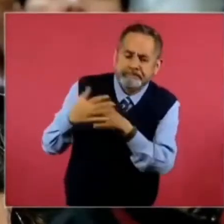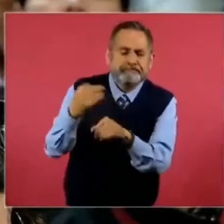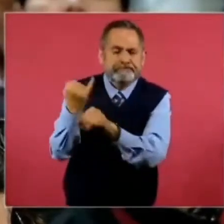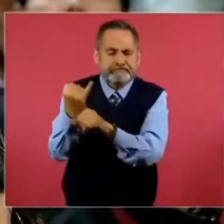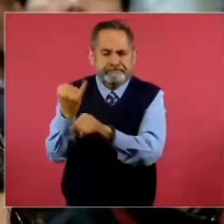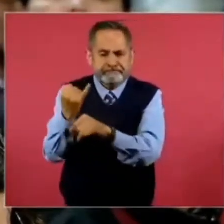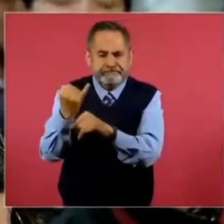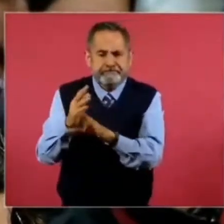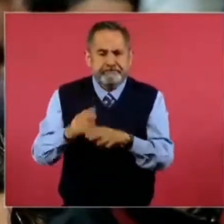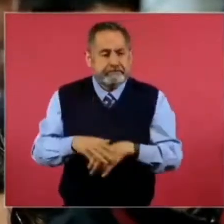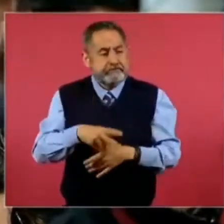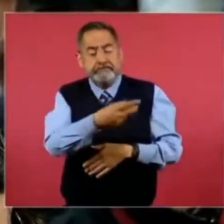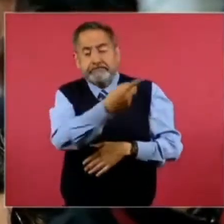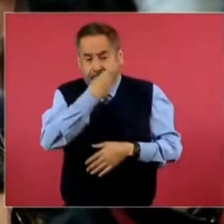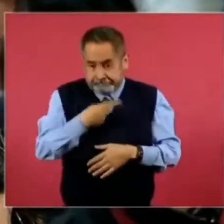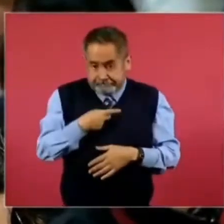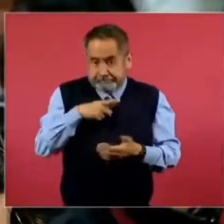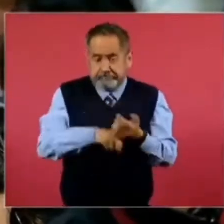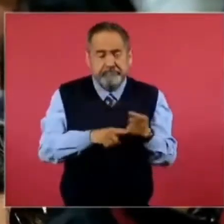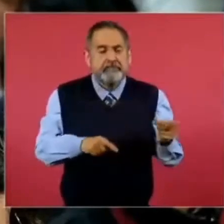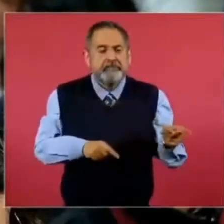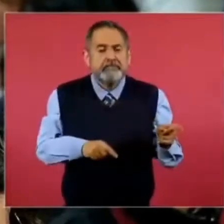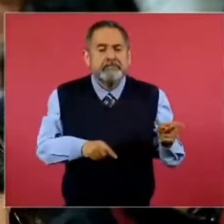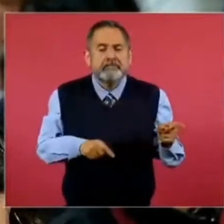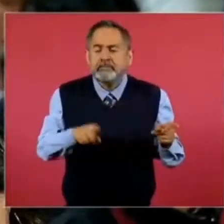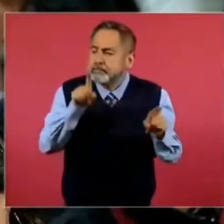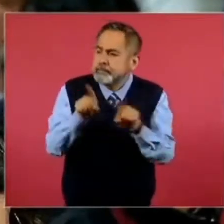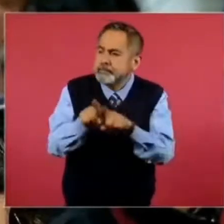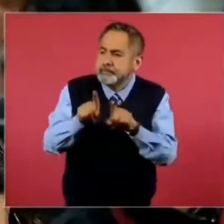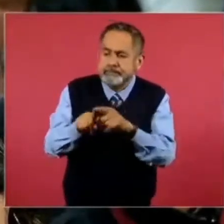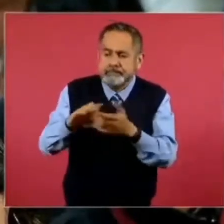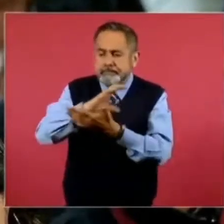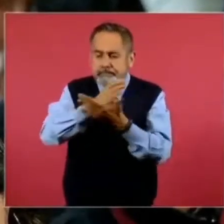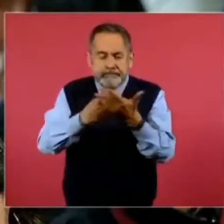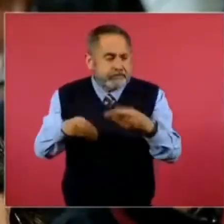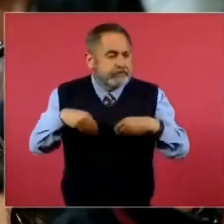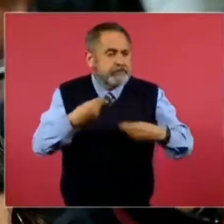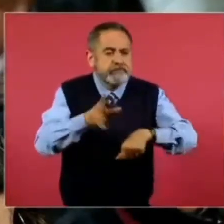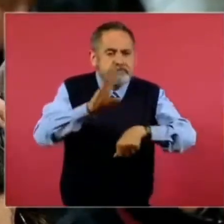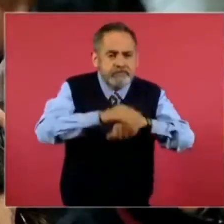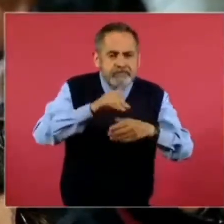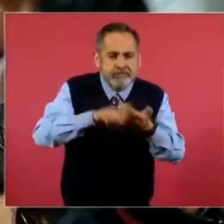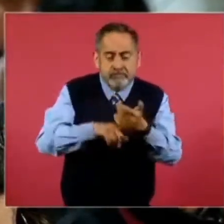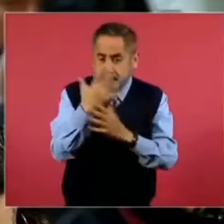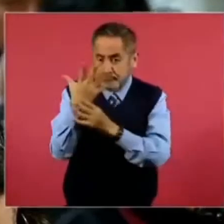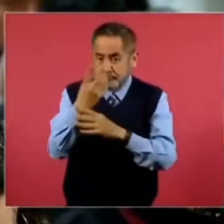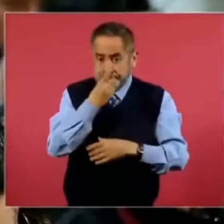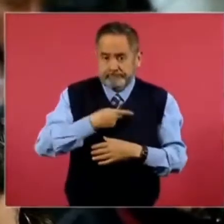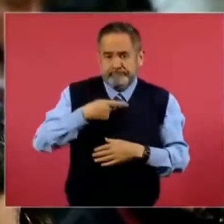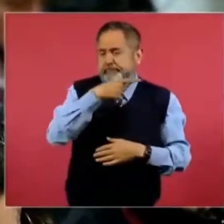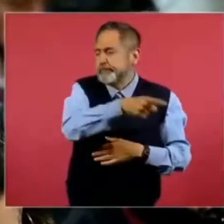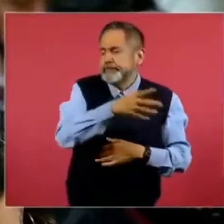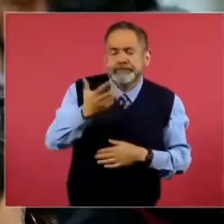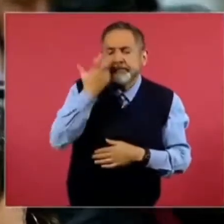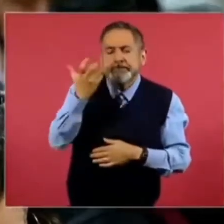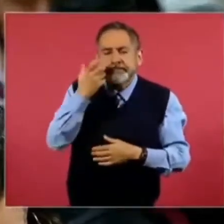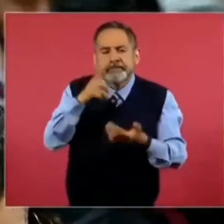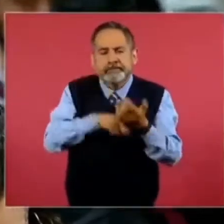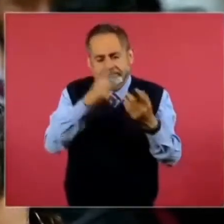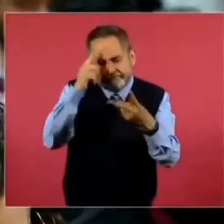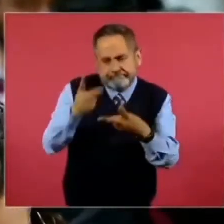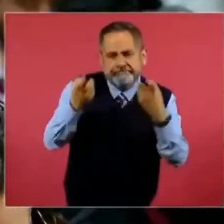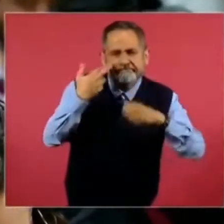además me reveló, me dijo, y además las concesiones las utilizaron textualmente, dijo el señor Slim, para